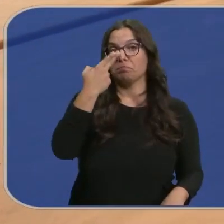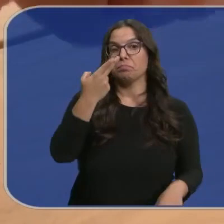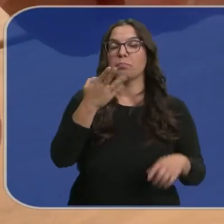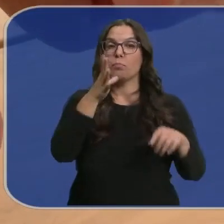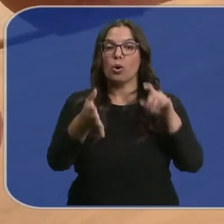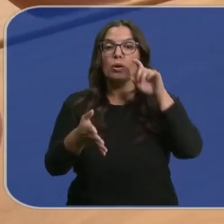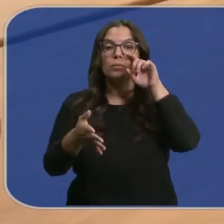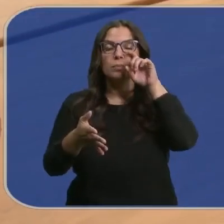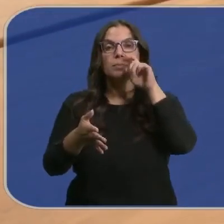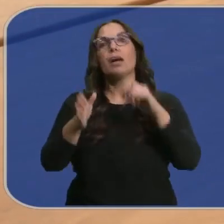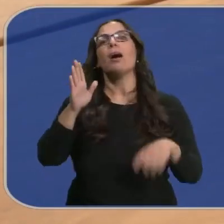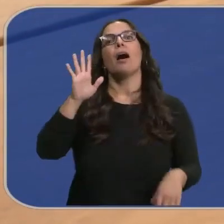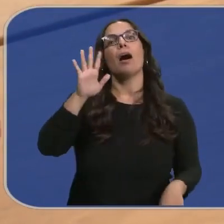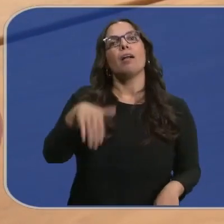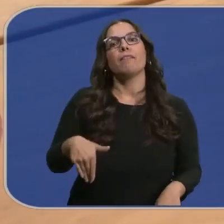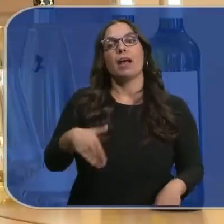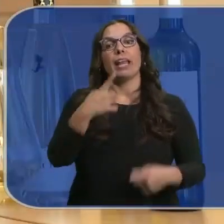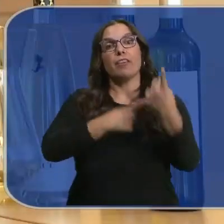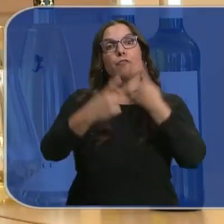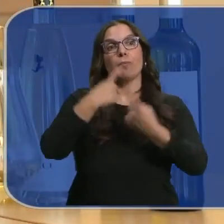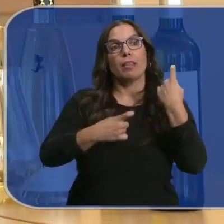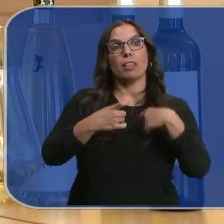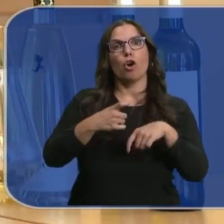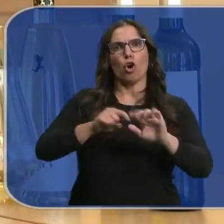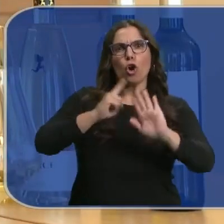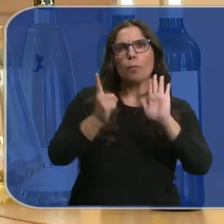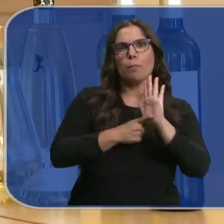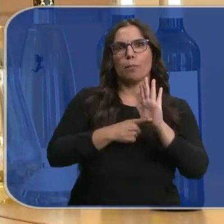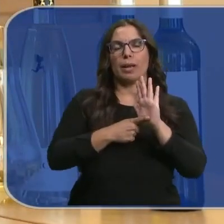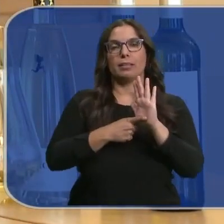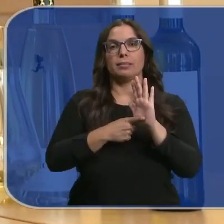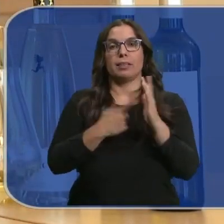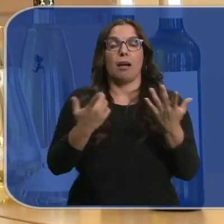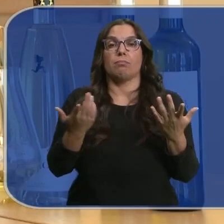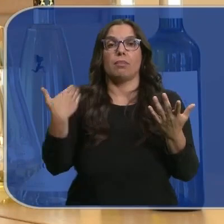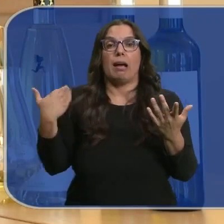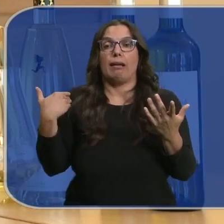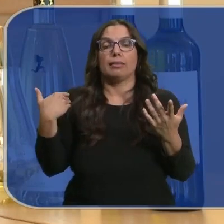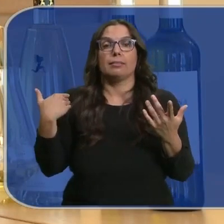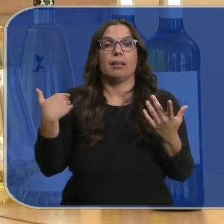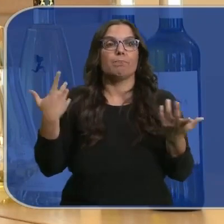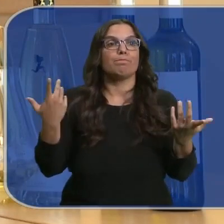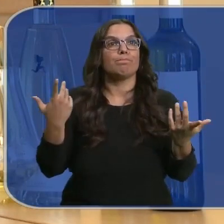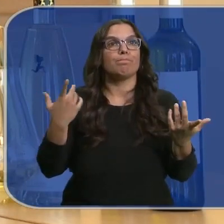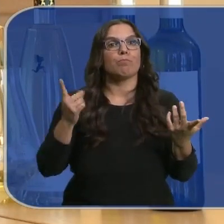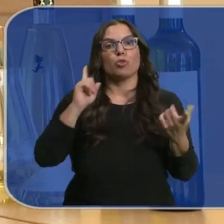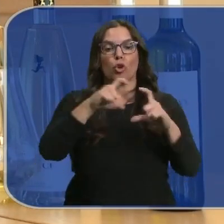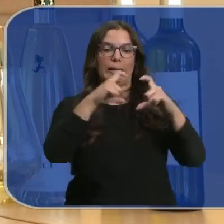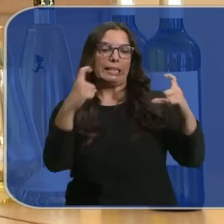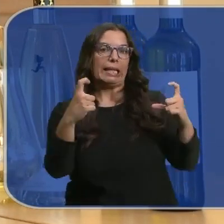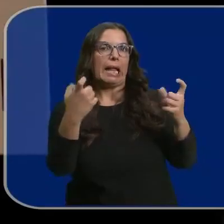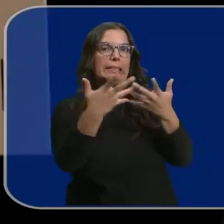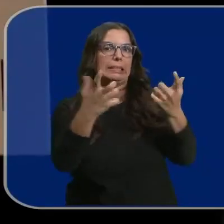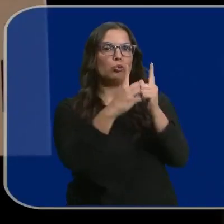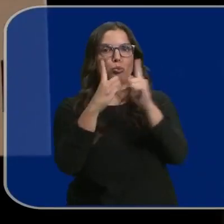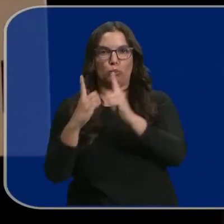realmente al final es una información al consumidor mucho más completa que lo que era la contraetiqueta